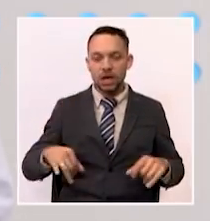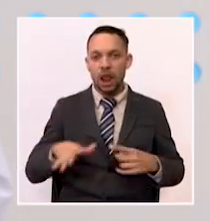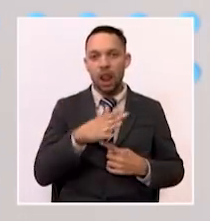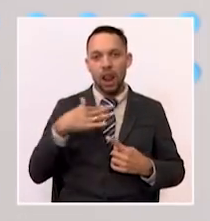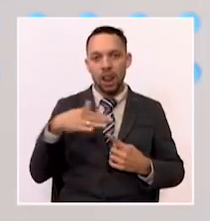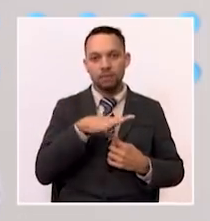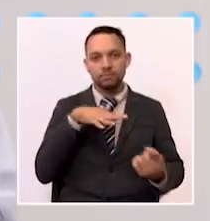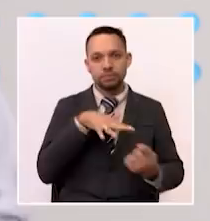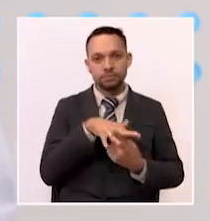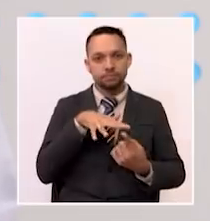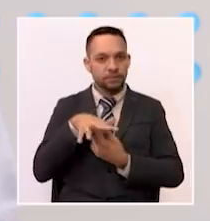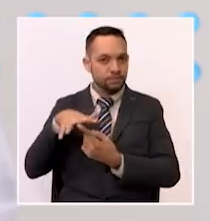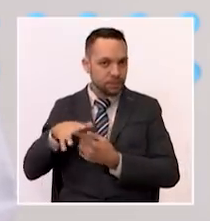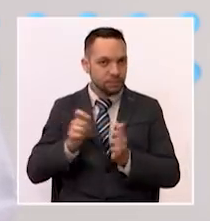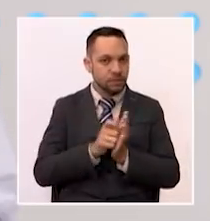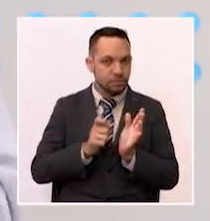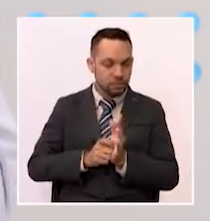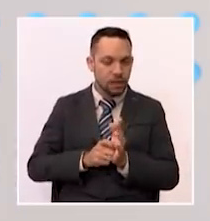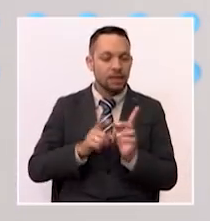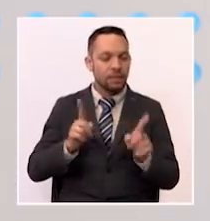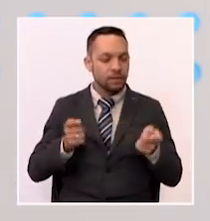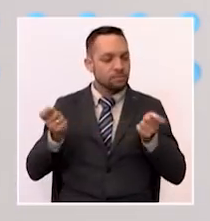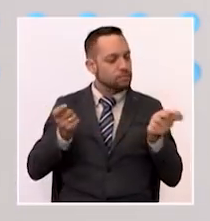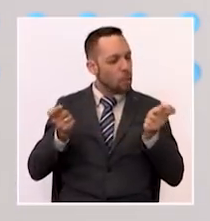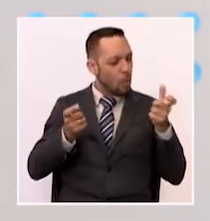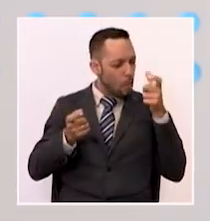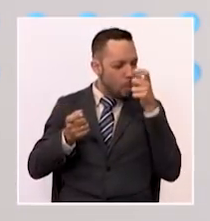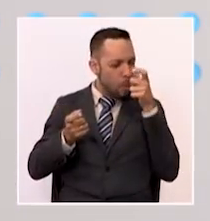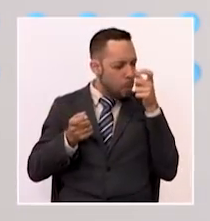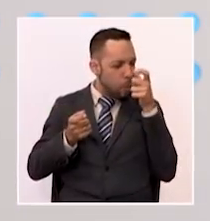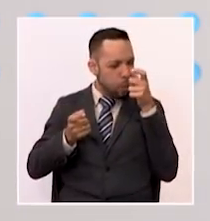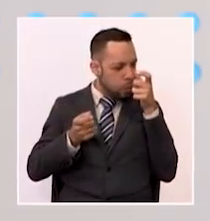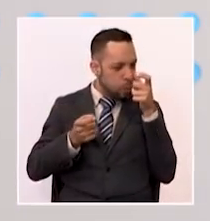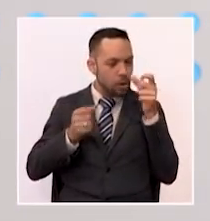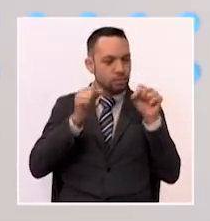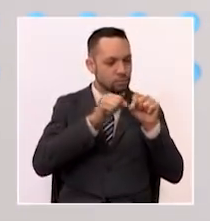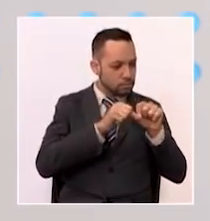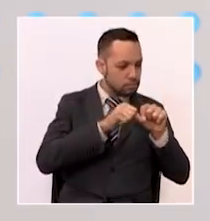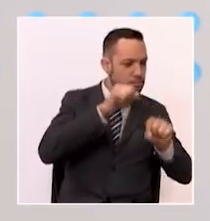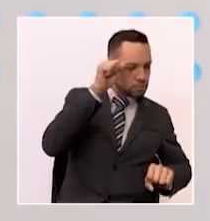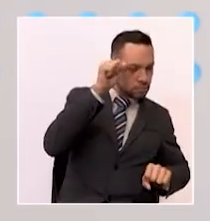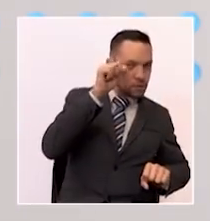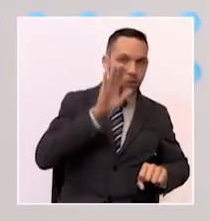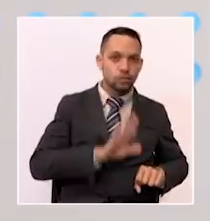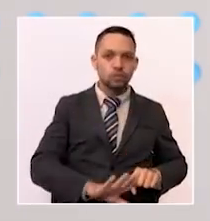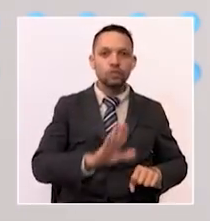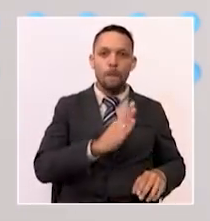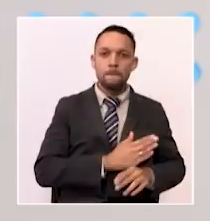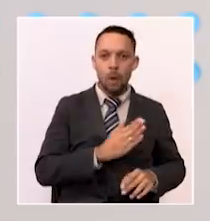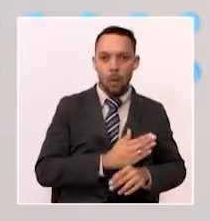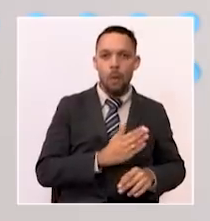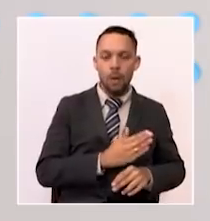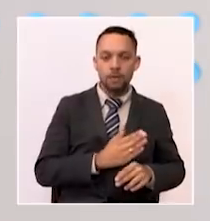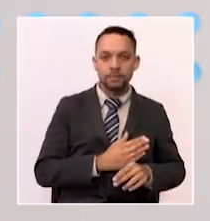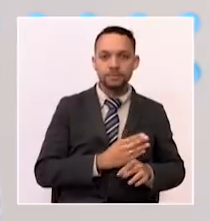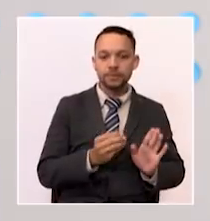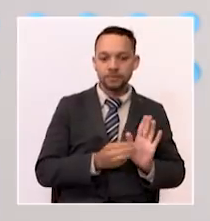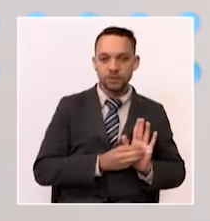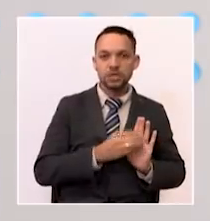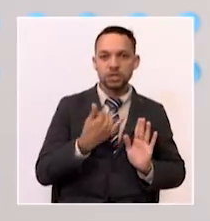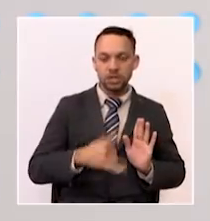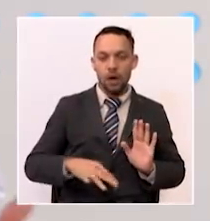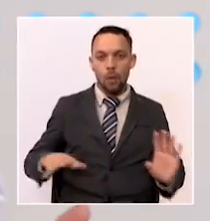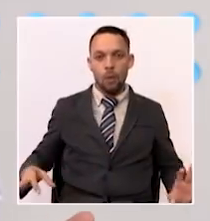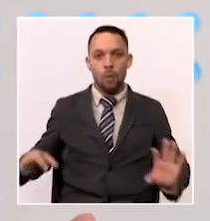alta, y tenemos que generar impacto también en esto y mirar que, si bien es un problema muy, digamos que ubicado, tiene relación